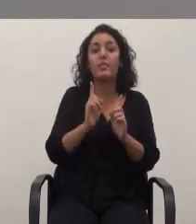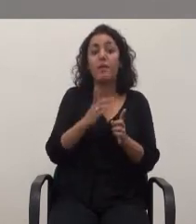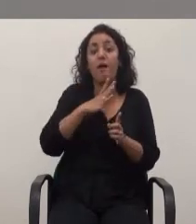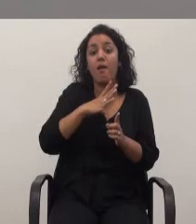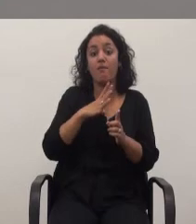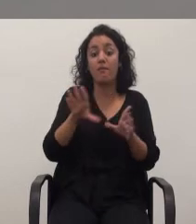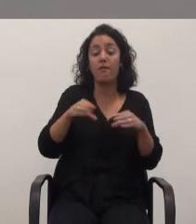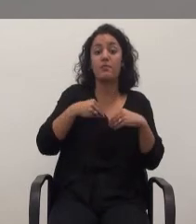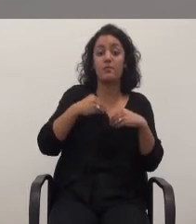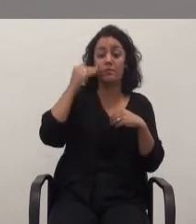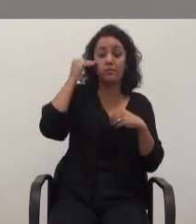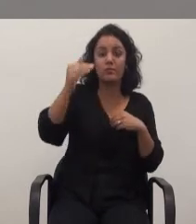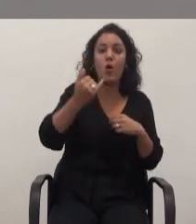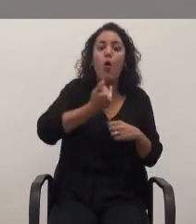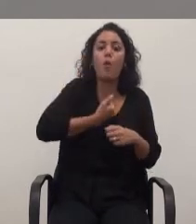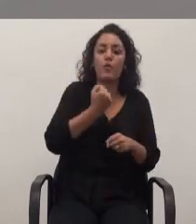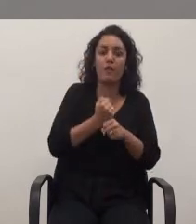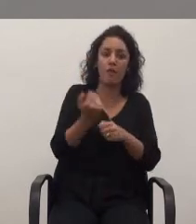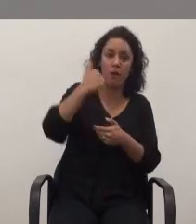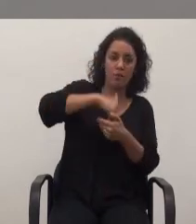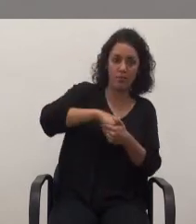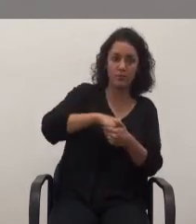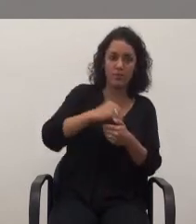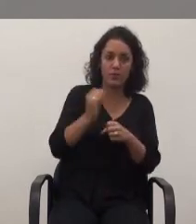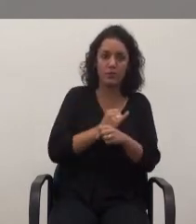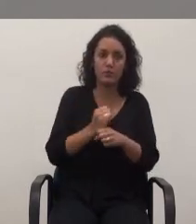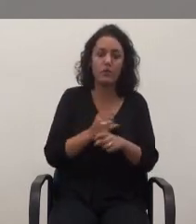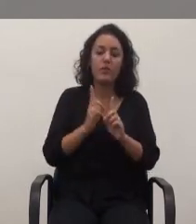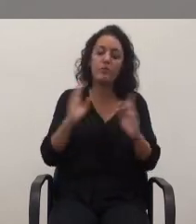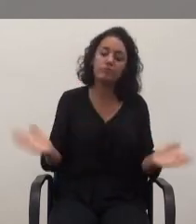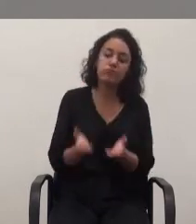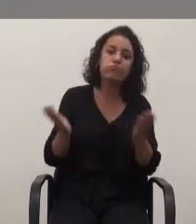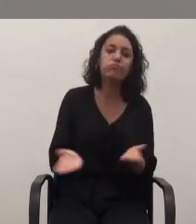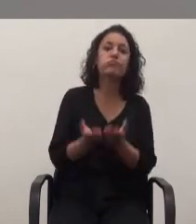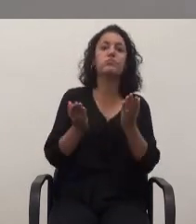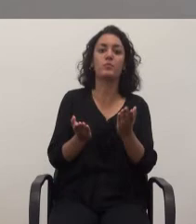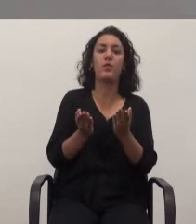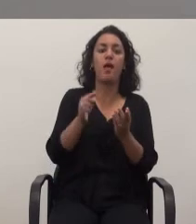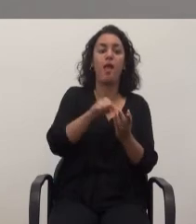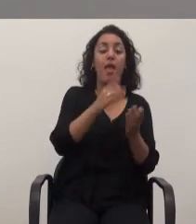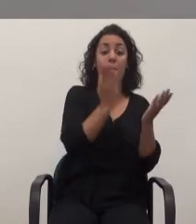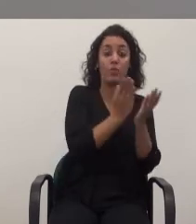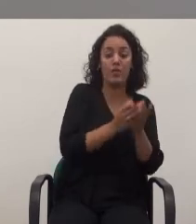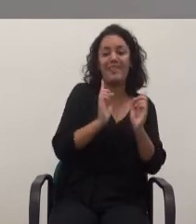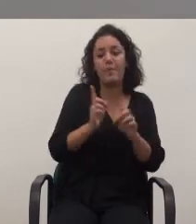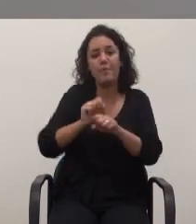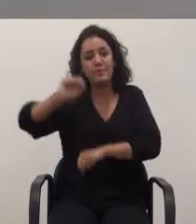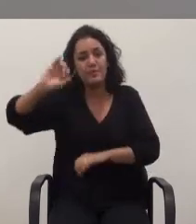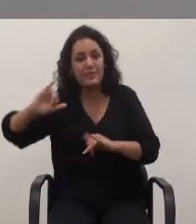proyección de los docentes dentro de la institución y estimular la integración de los estudiantes y egresados en las actividades de producción de